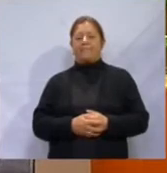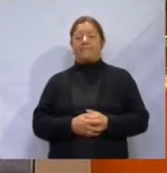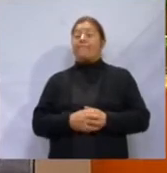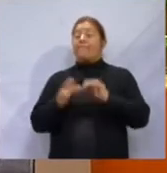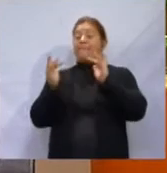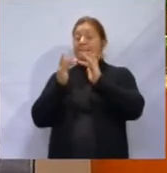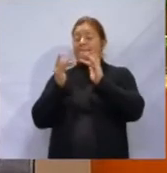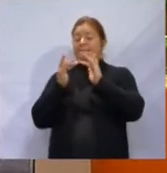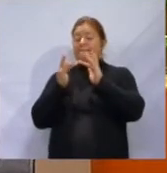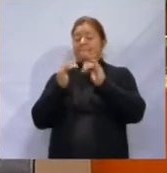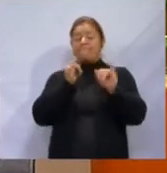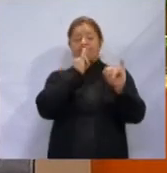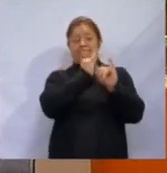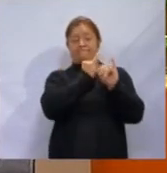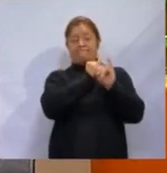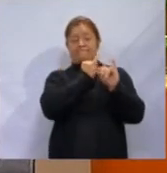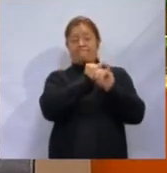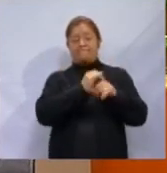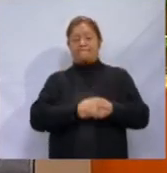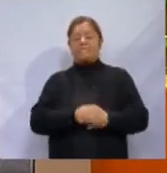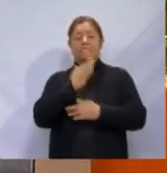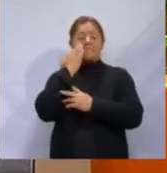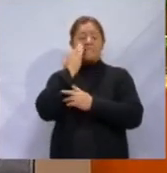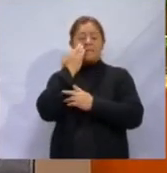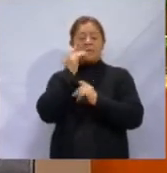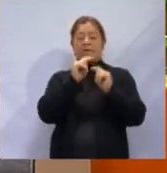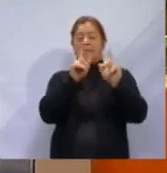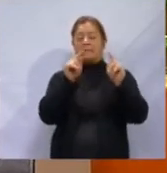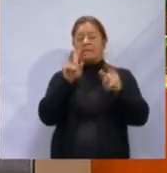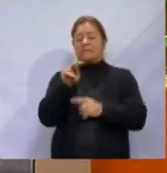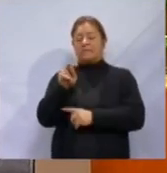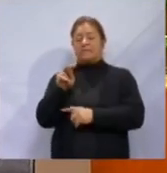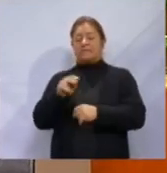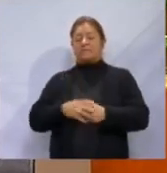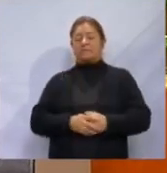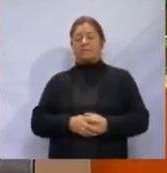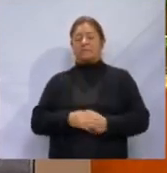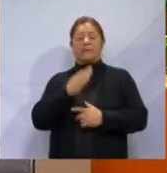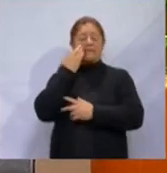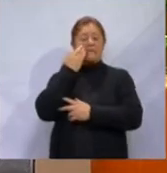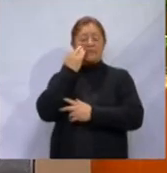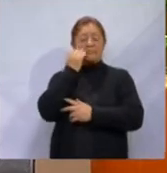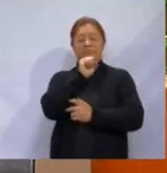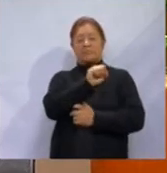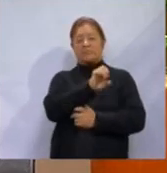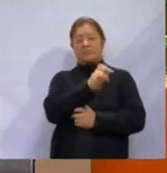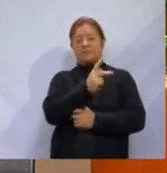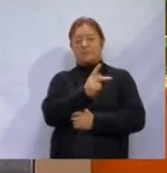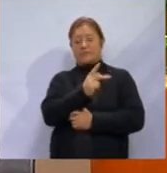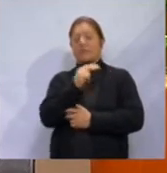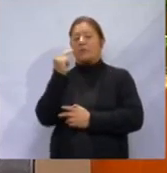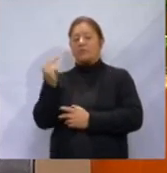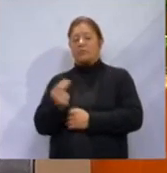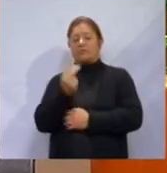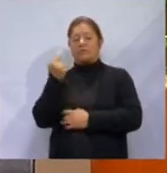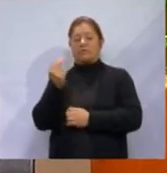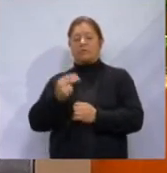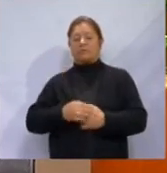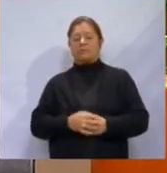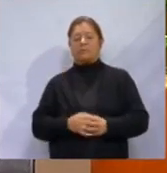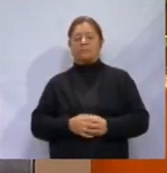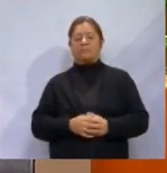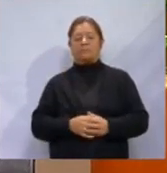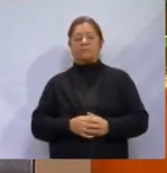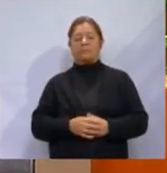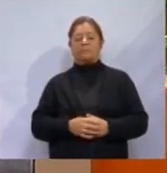Contáctenos a través de nuestras redes sociales en Facebook, Tlaxcala Televisión, Facebook de la Secretaría de Educación Pública de